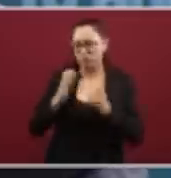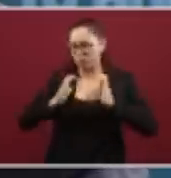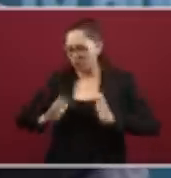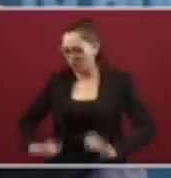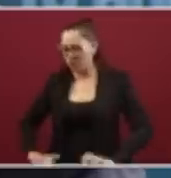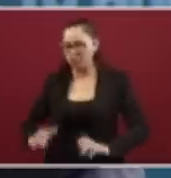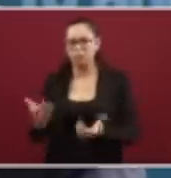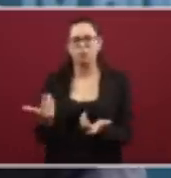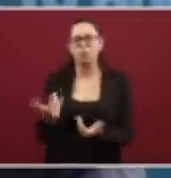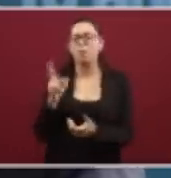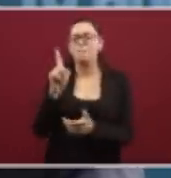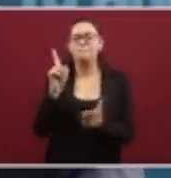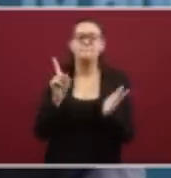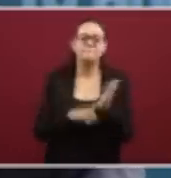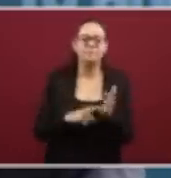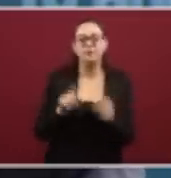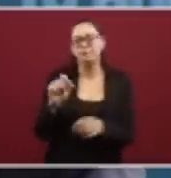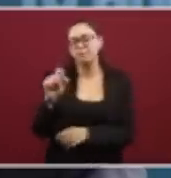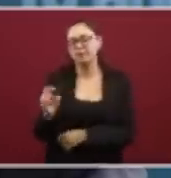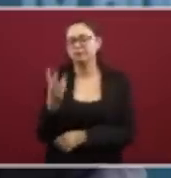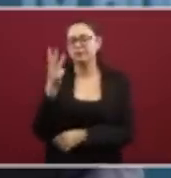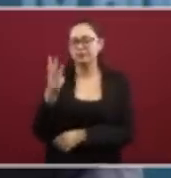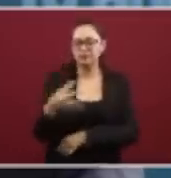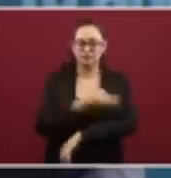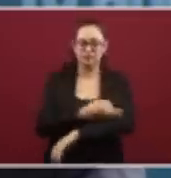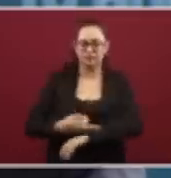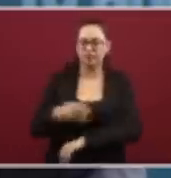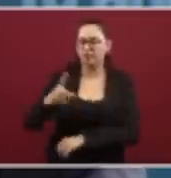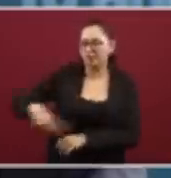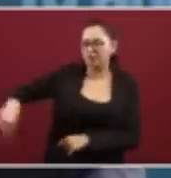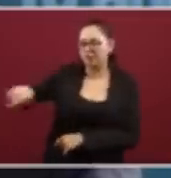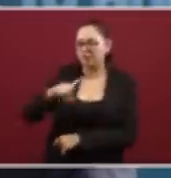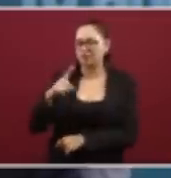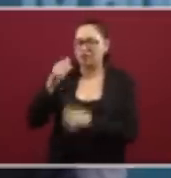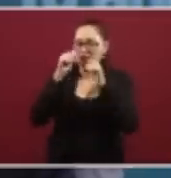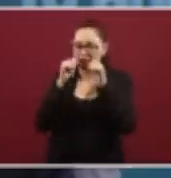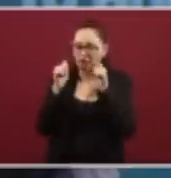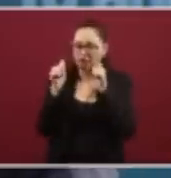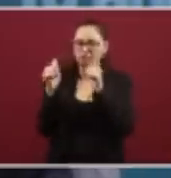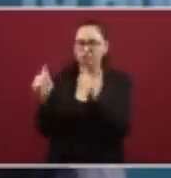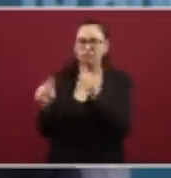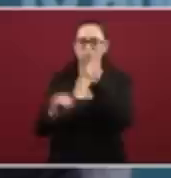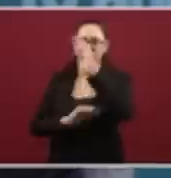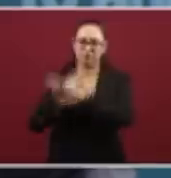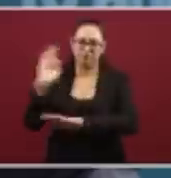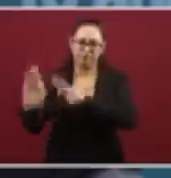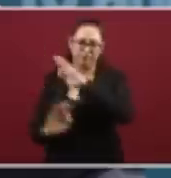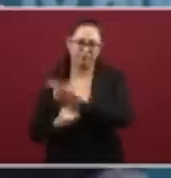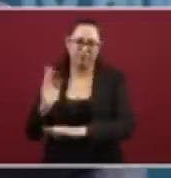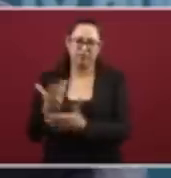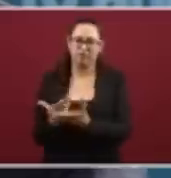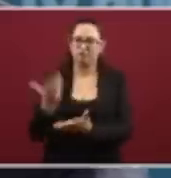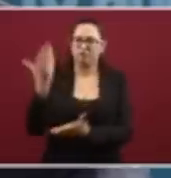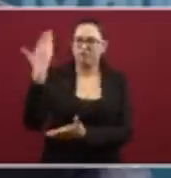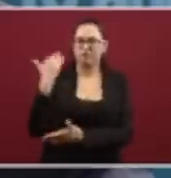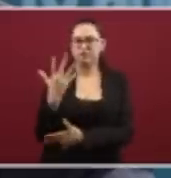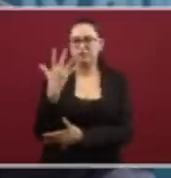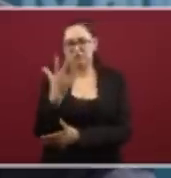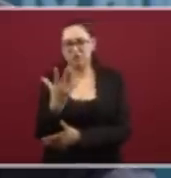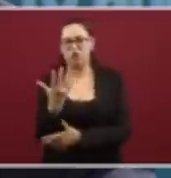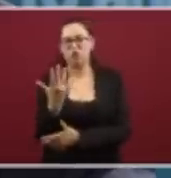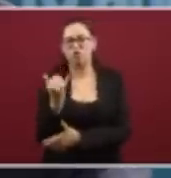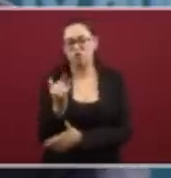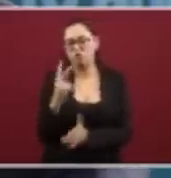mil 23 familias afectadas directa e indirectamente por el siniestro del 5 de junio de